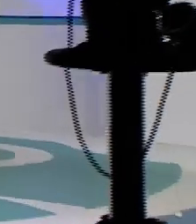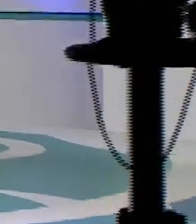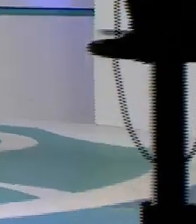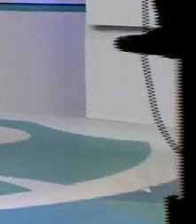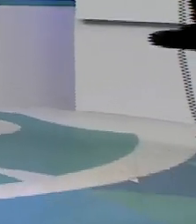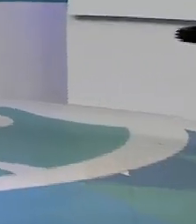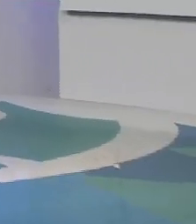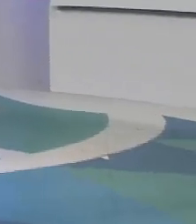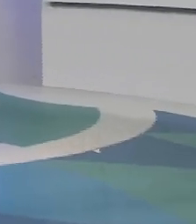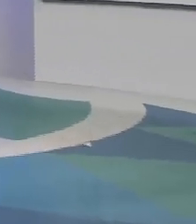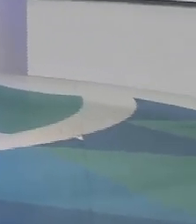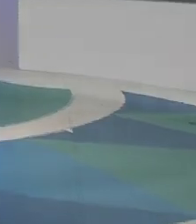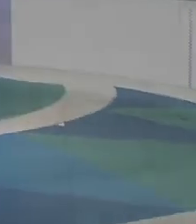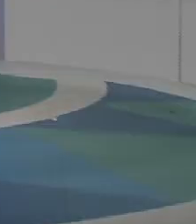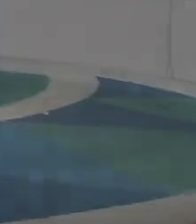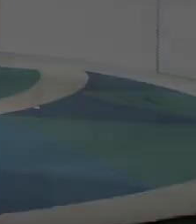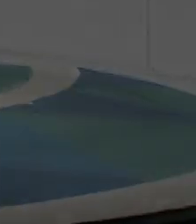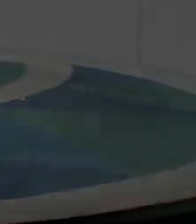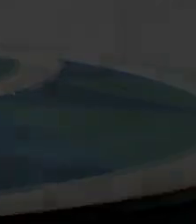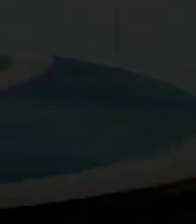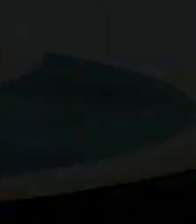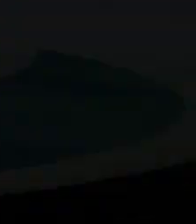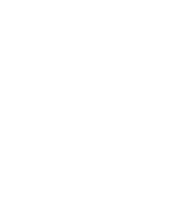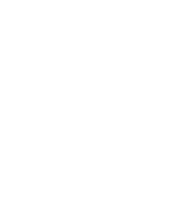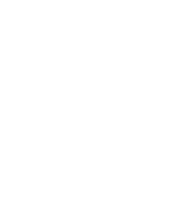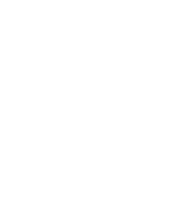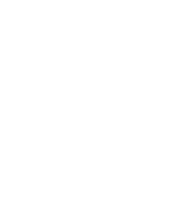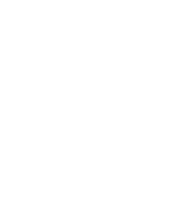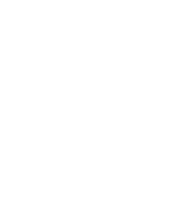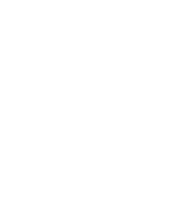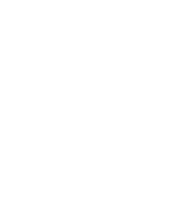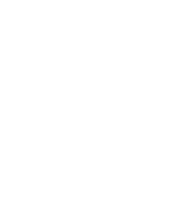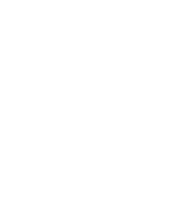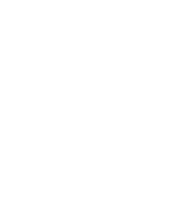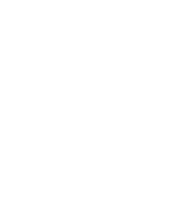La actividad